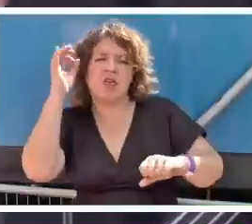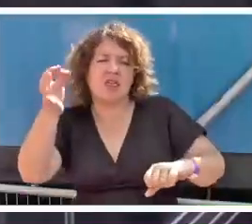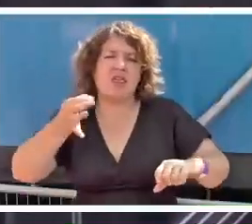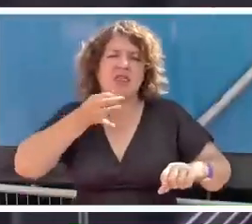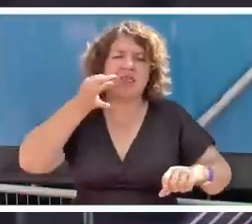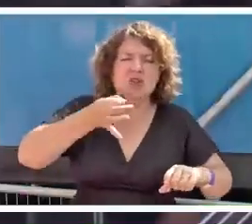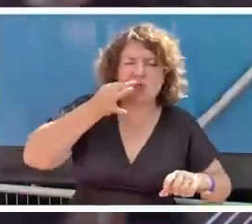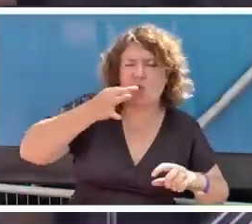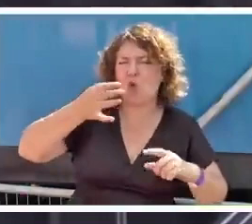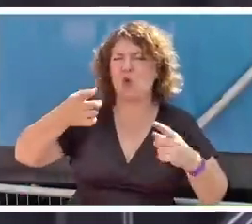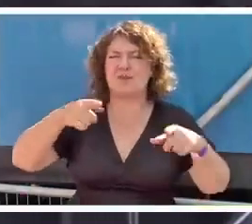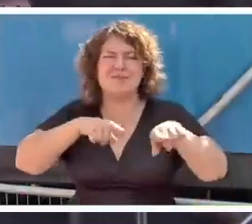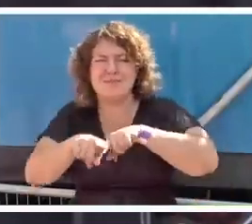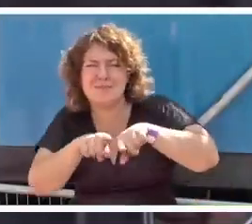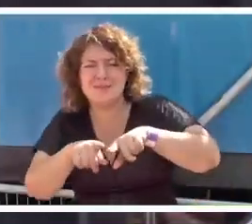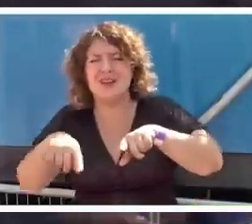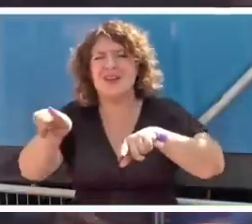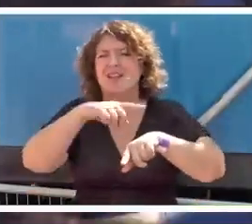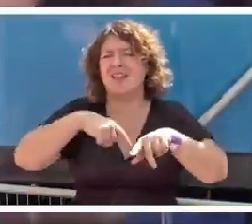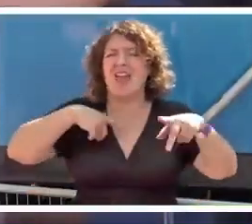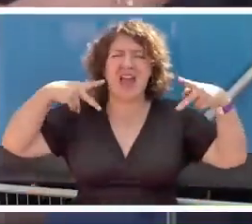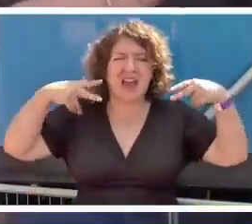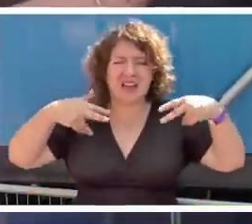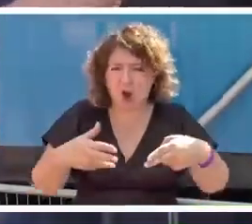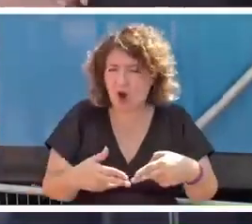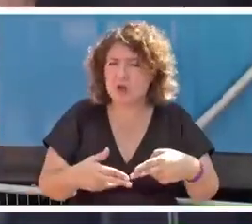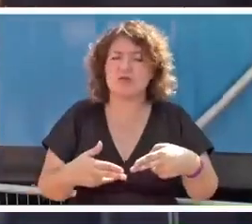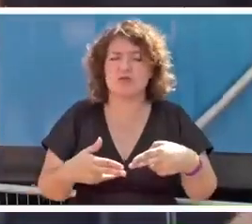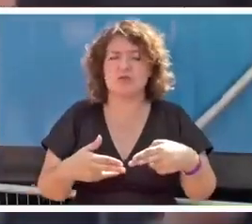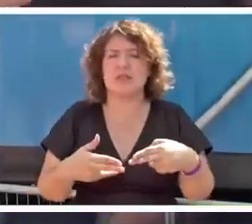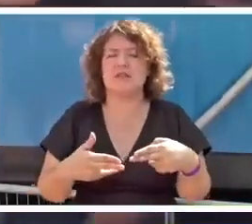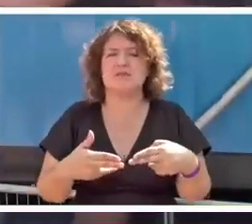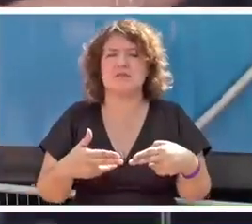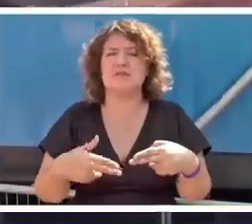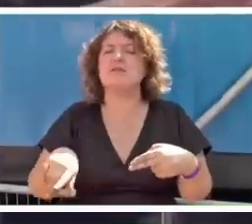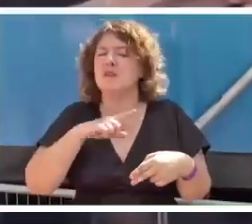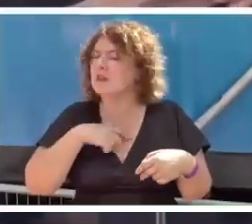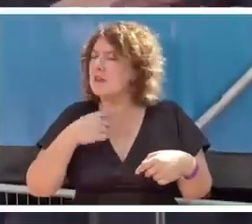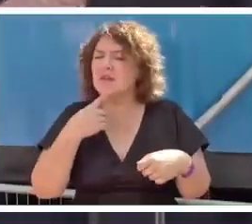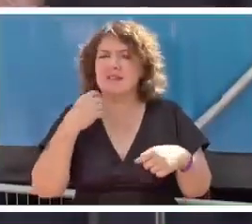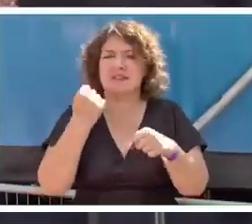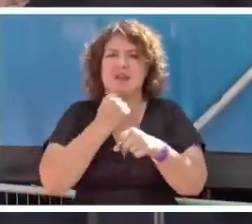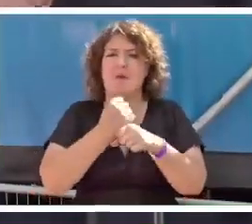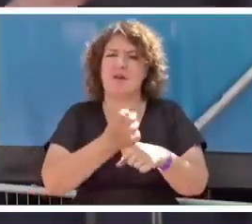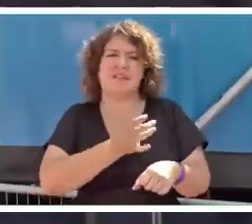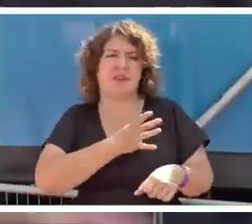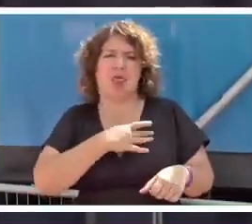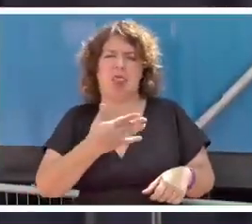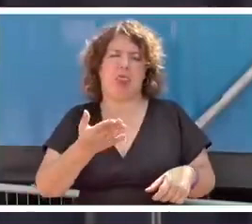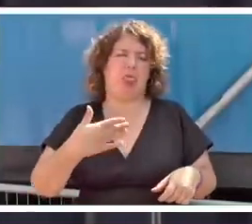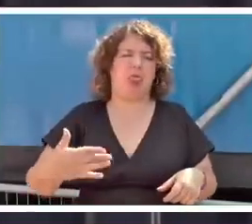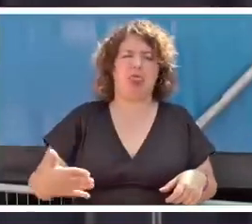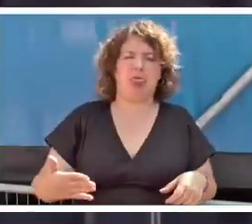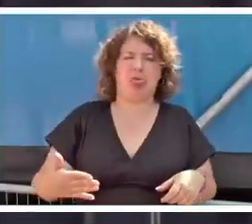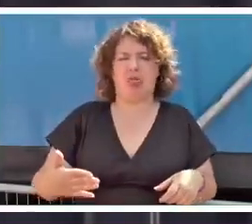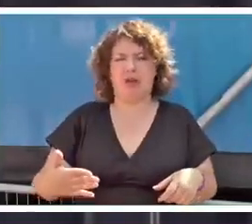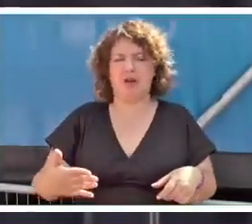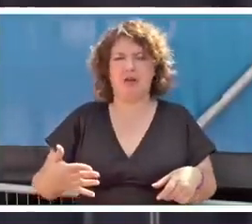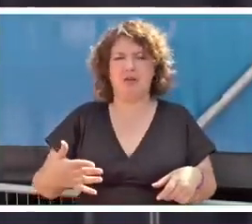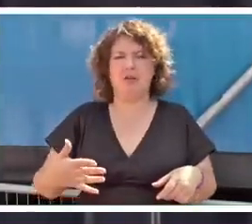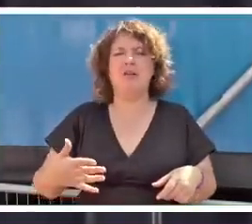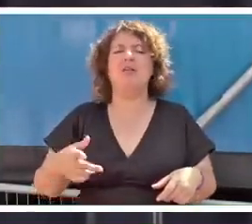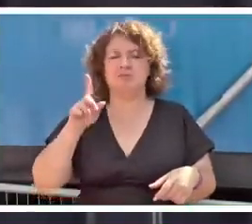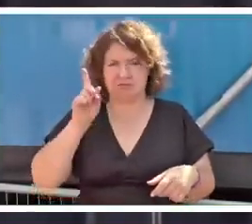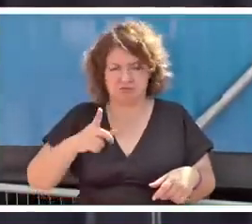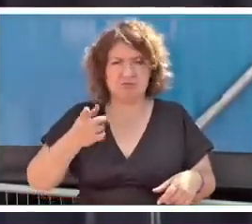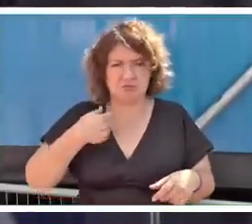a pesar de los recortes, a pesar de decirnos que los trabajos sindicales no valen para nada,